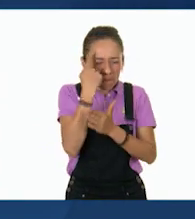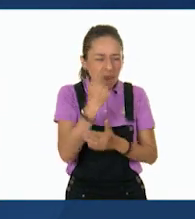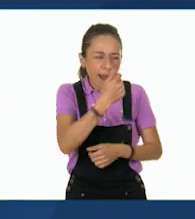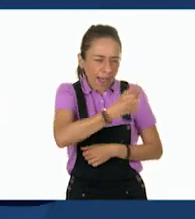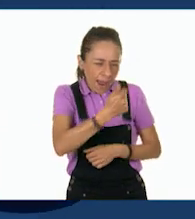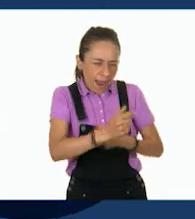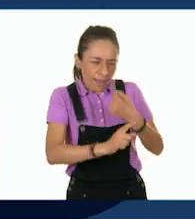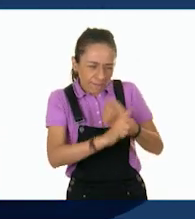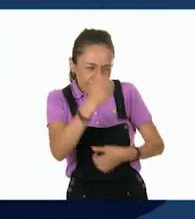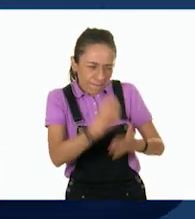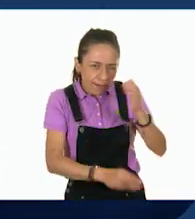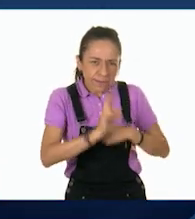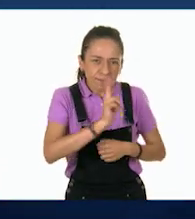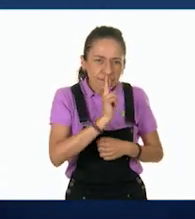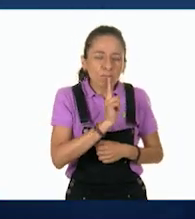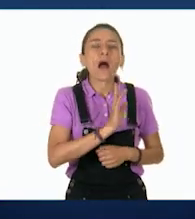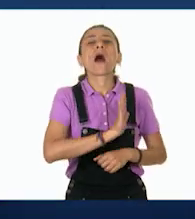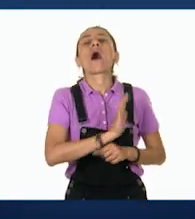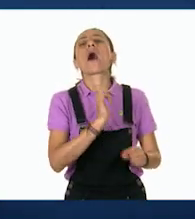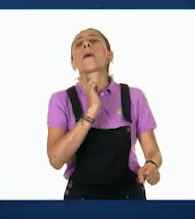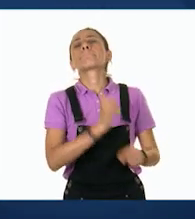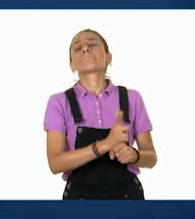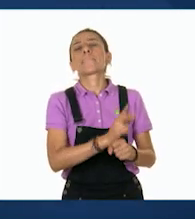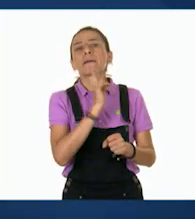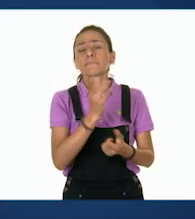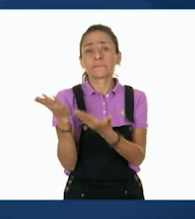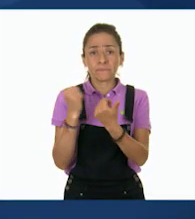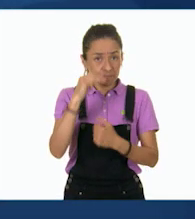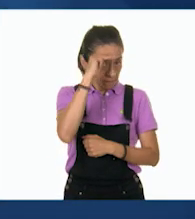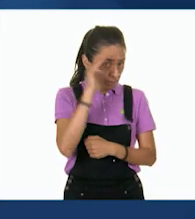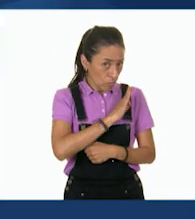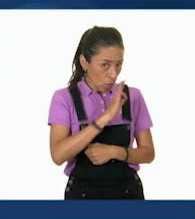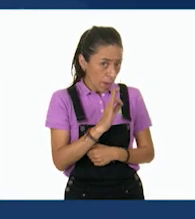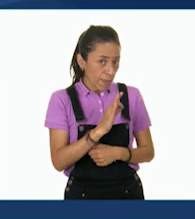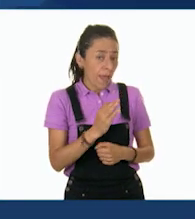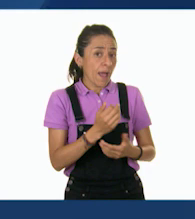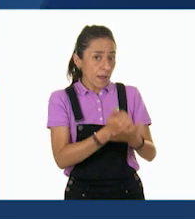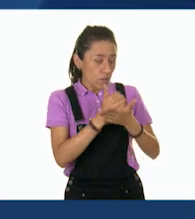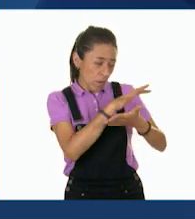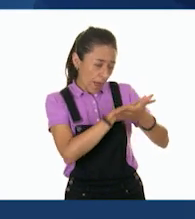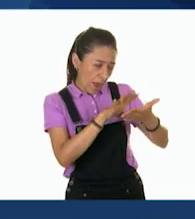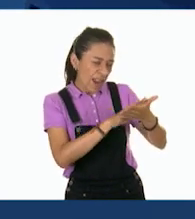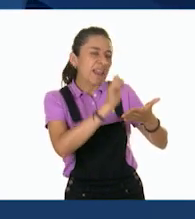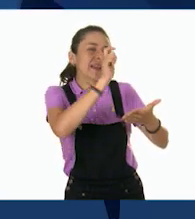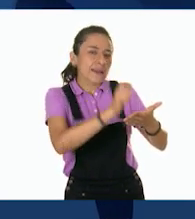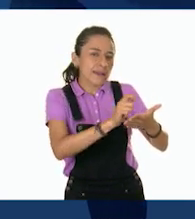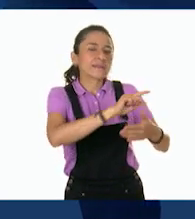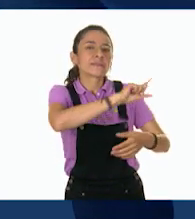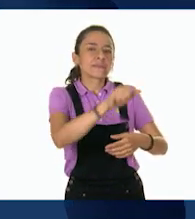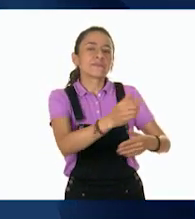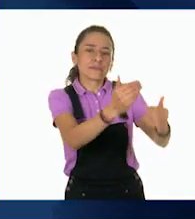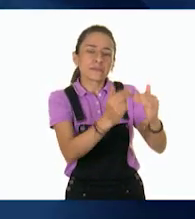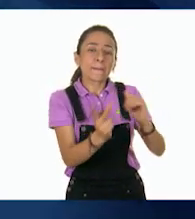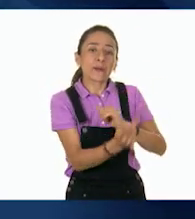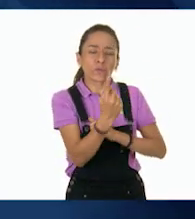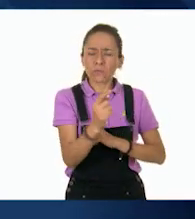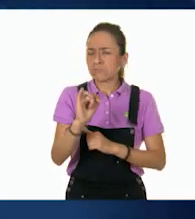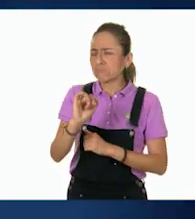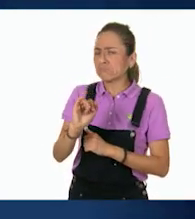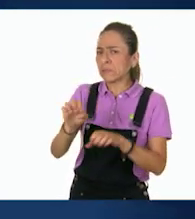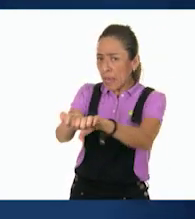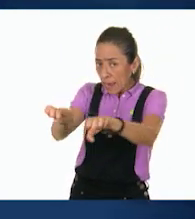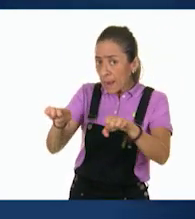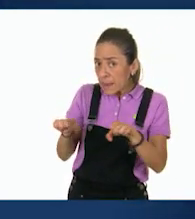problema. María, ¿nos puedes ayudar a leer la consigna y la pregunta 1? Sí, dice, en equipos resuelvan los